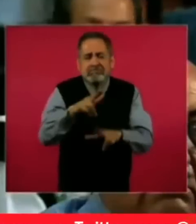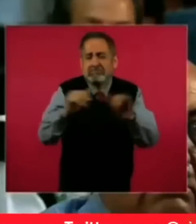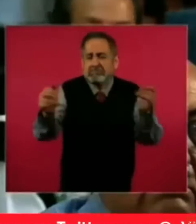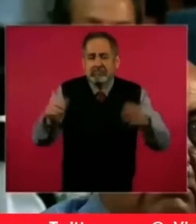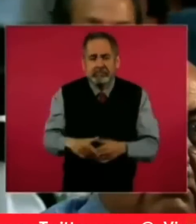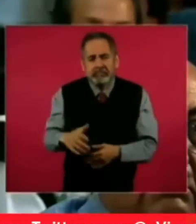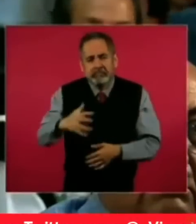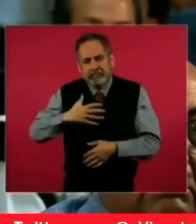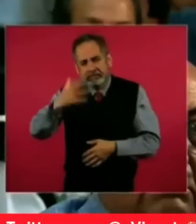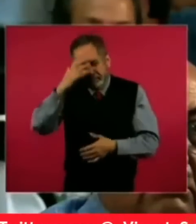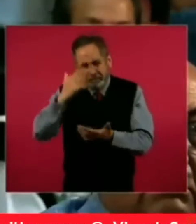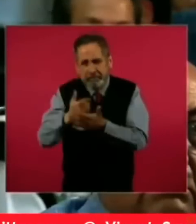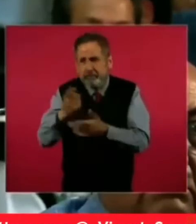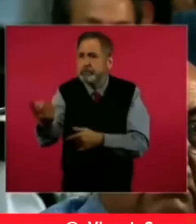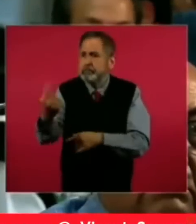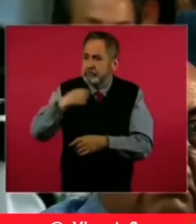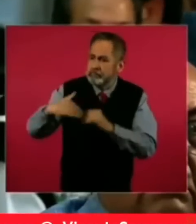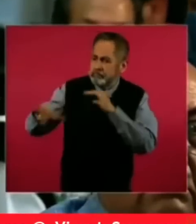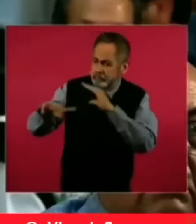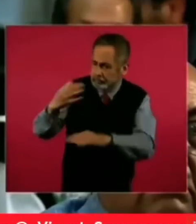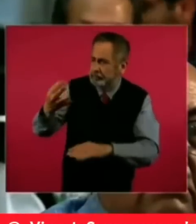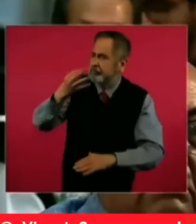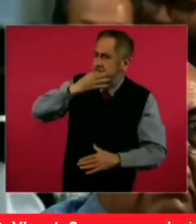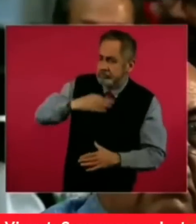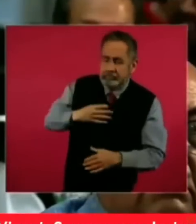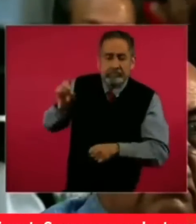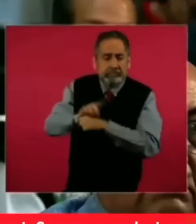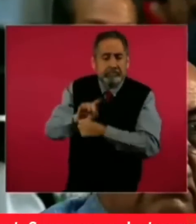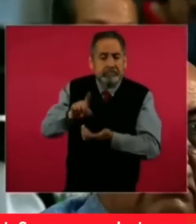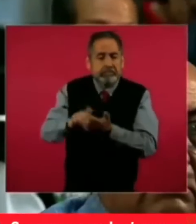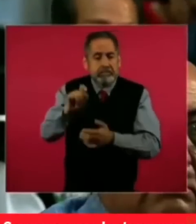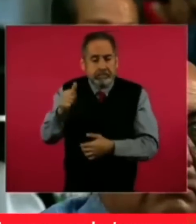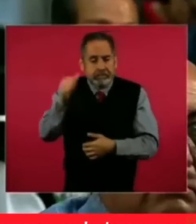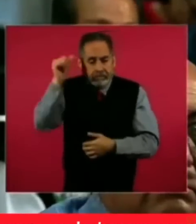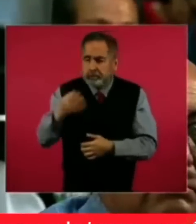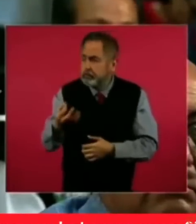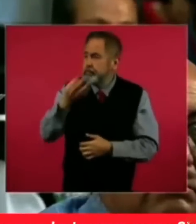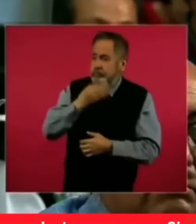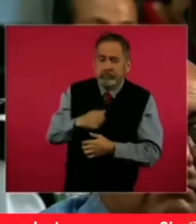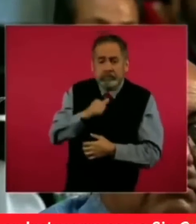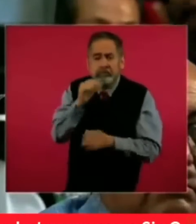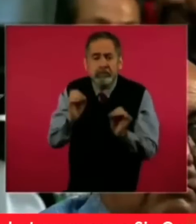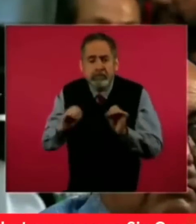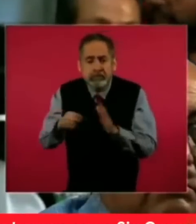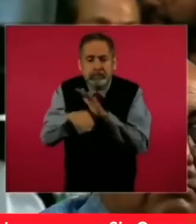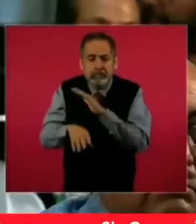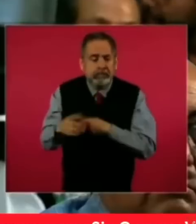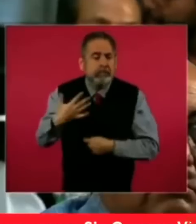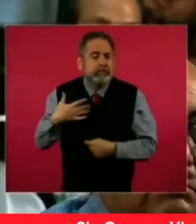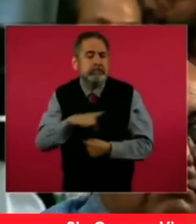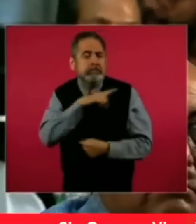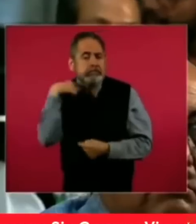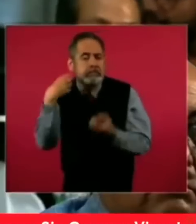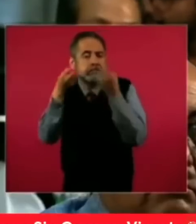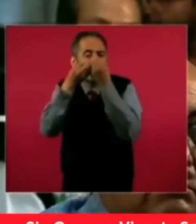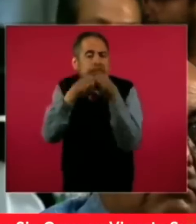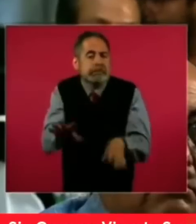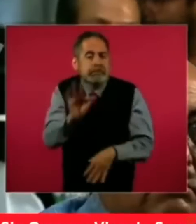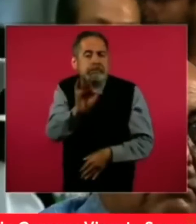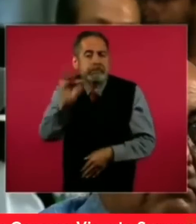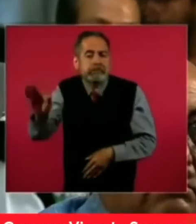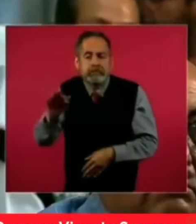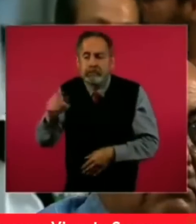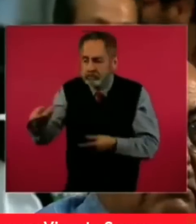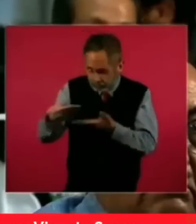fuera notificada de la resolución emitida el 26 de abril pasado, porque coartaron mi derecho a inconformarme ante